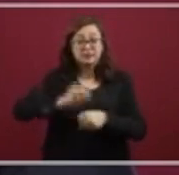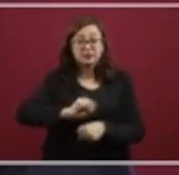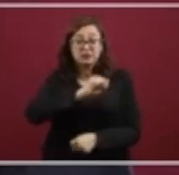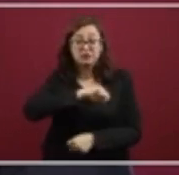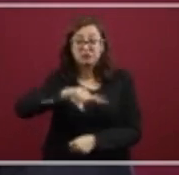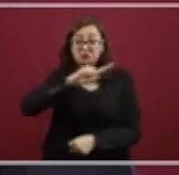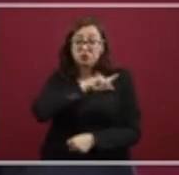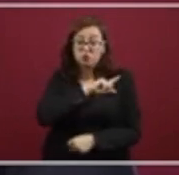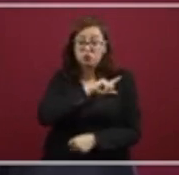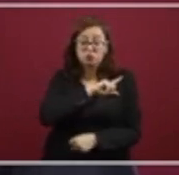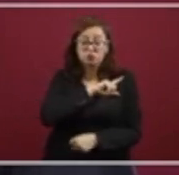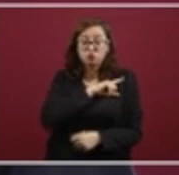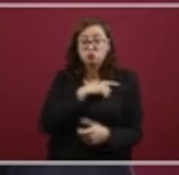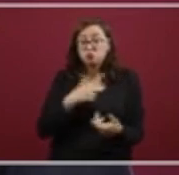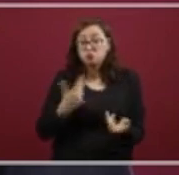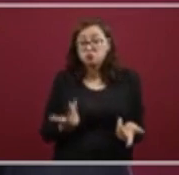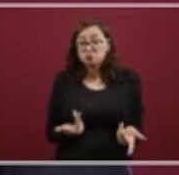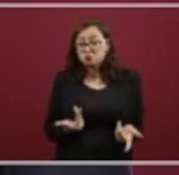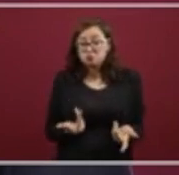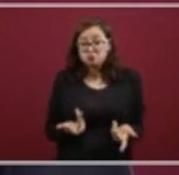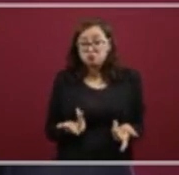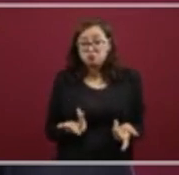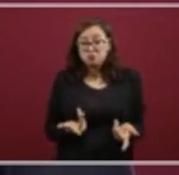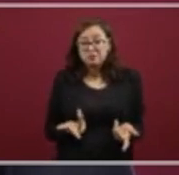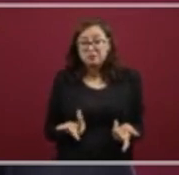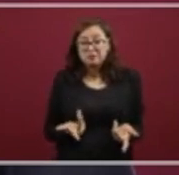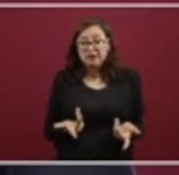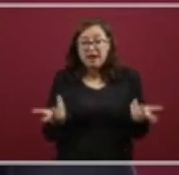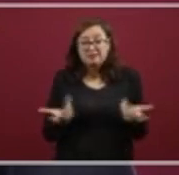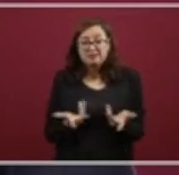realmente solo